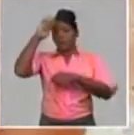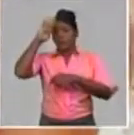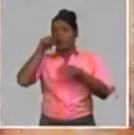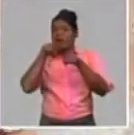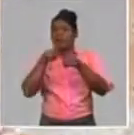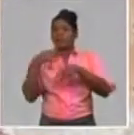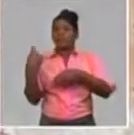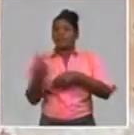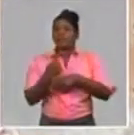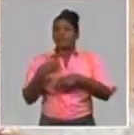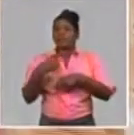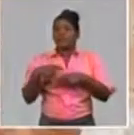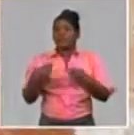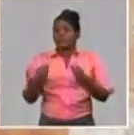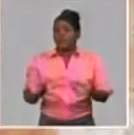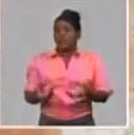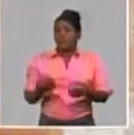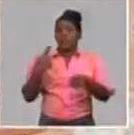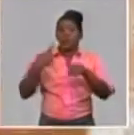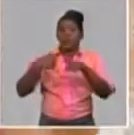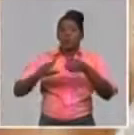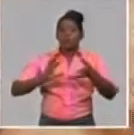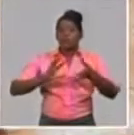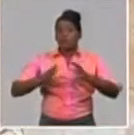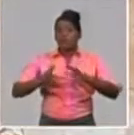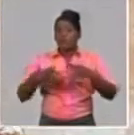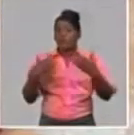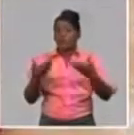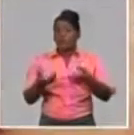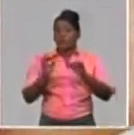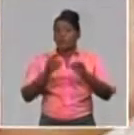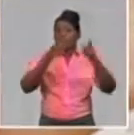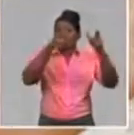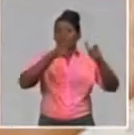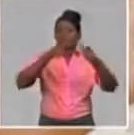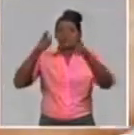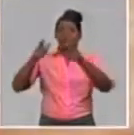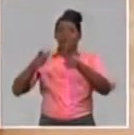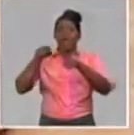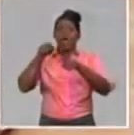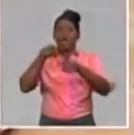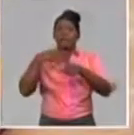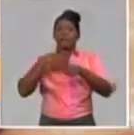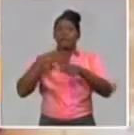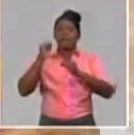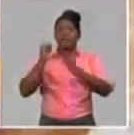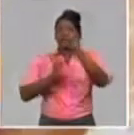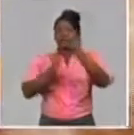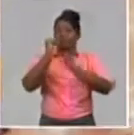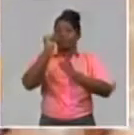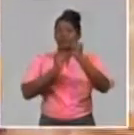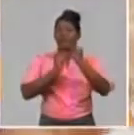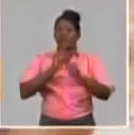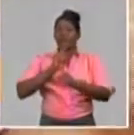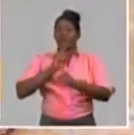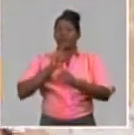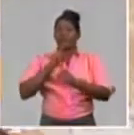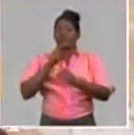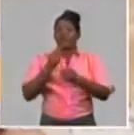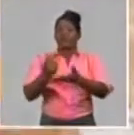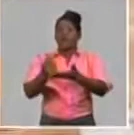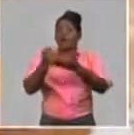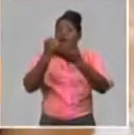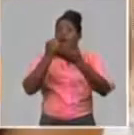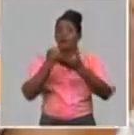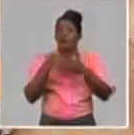con algo que no teníamos antes, que son 2 tanques de 10.000 metros cúbicos, con su estación de bombeo, que nos va a permitir poder